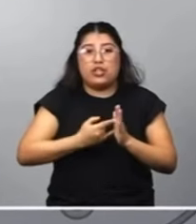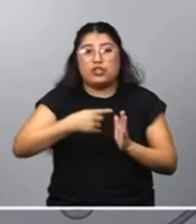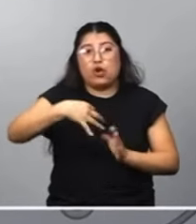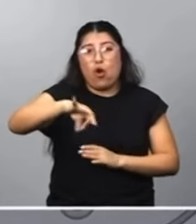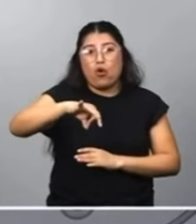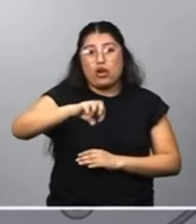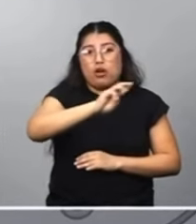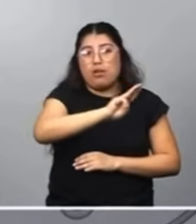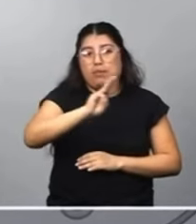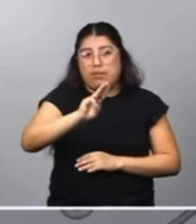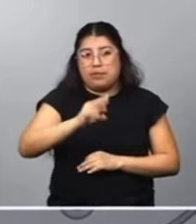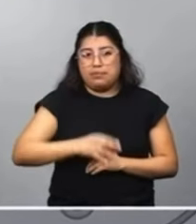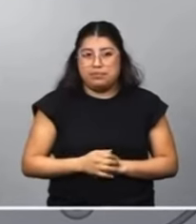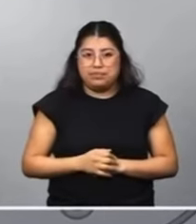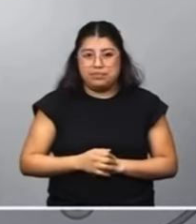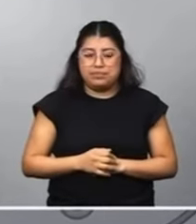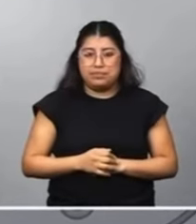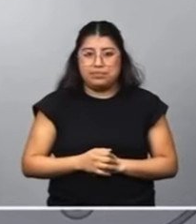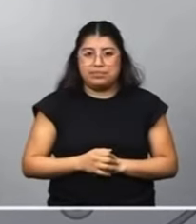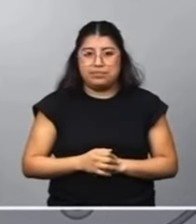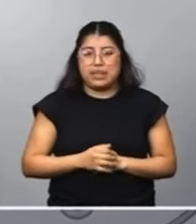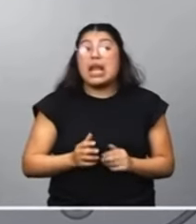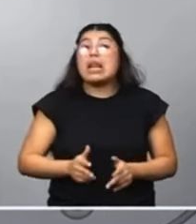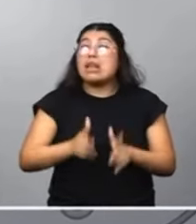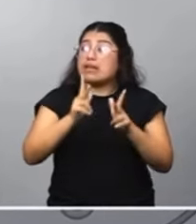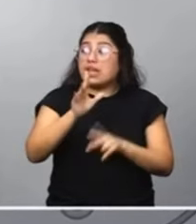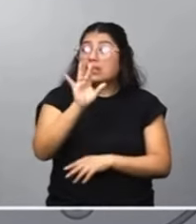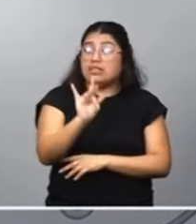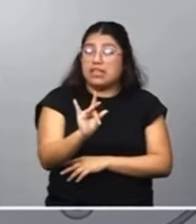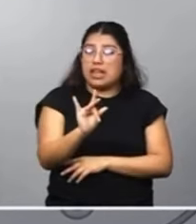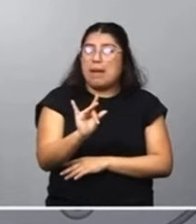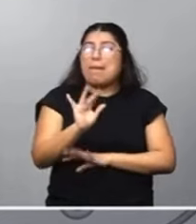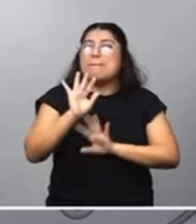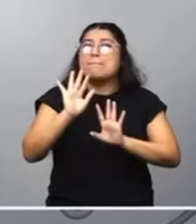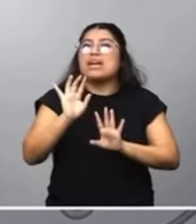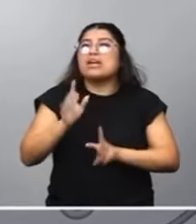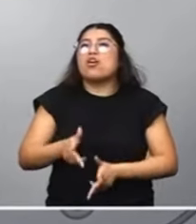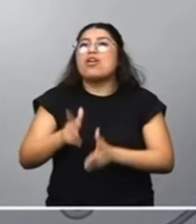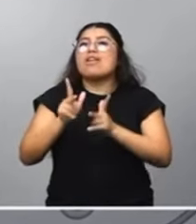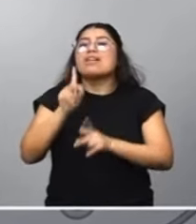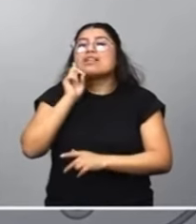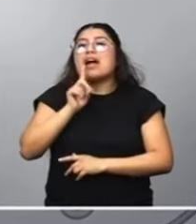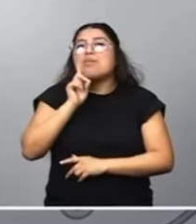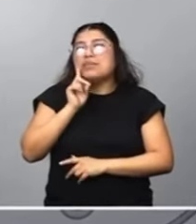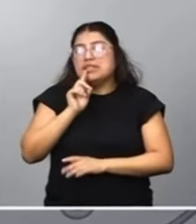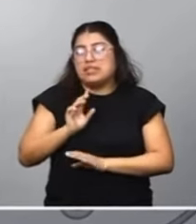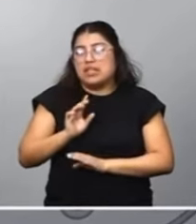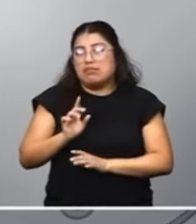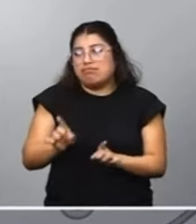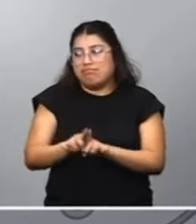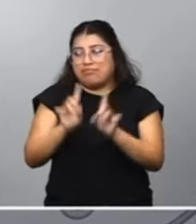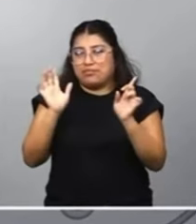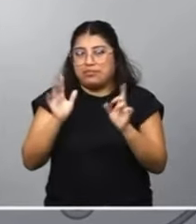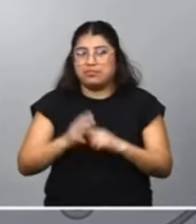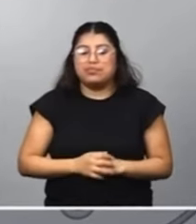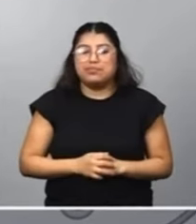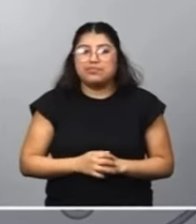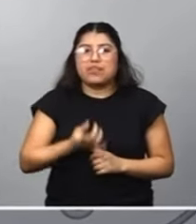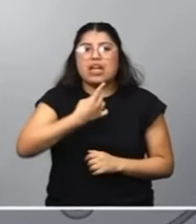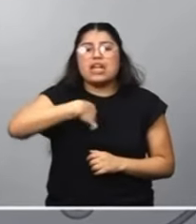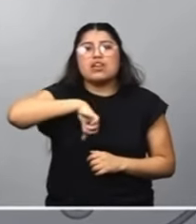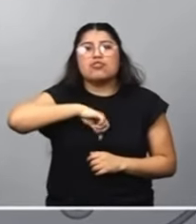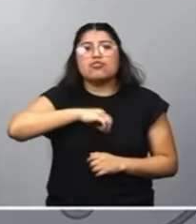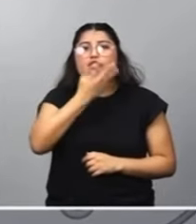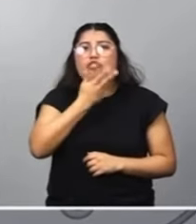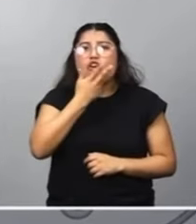partido popular libertad Sí pero Libertad para mentir sin tasa y lo que estamos conociendo